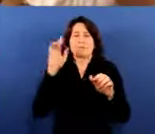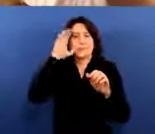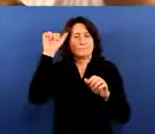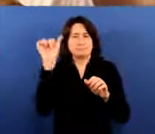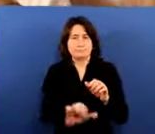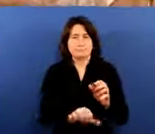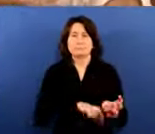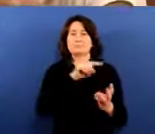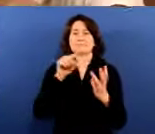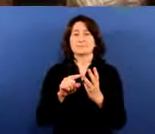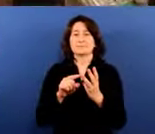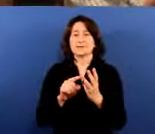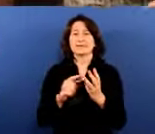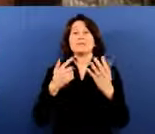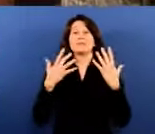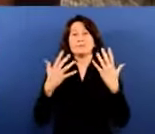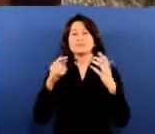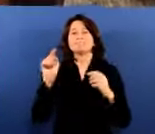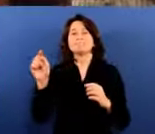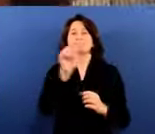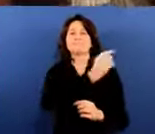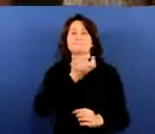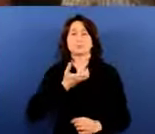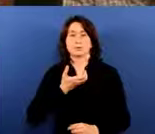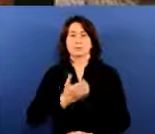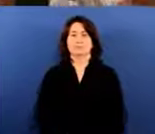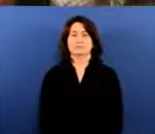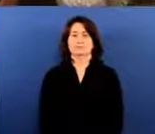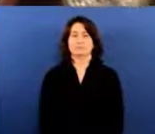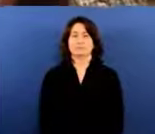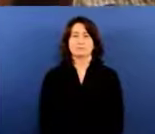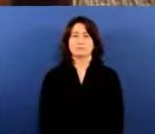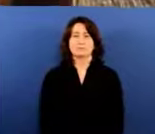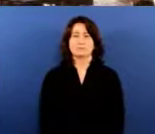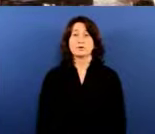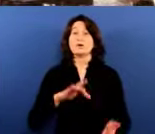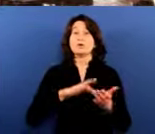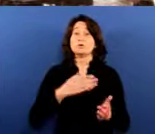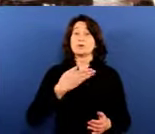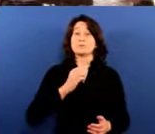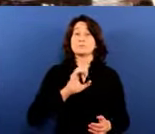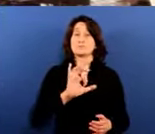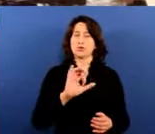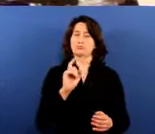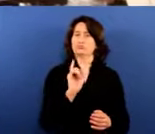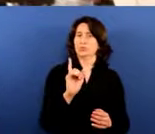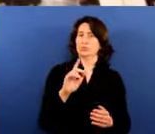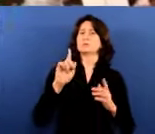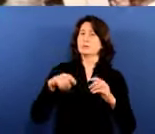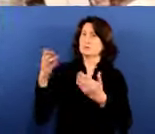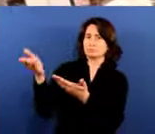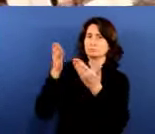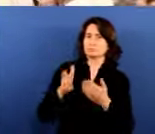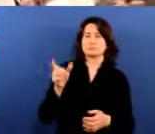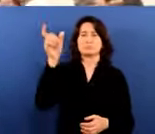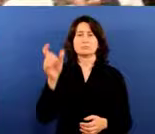tendrán lugar en el Palacio Euskalduna. Además, se celebrarán otros 7 conciertos interpretados por grupos de cámara de La Voz que